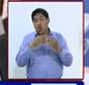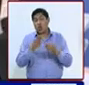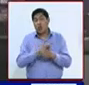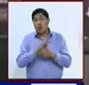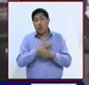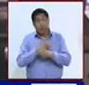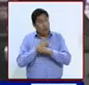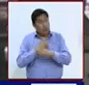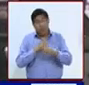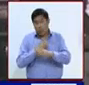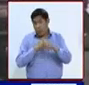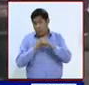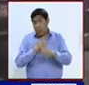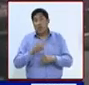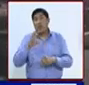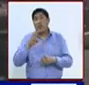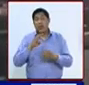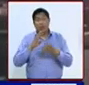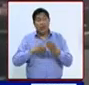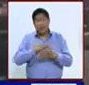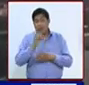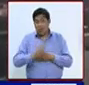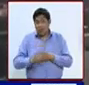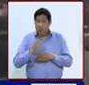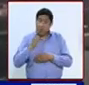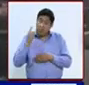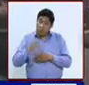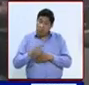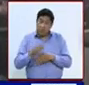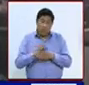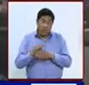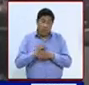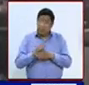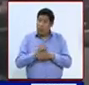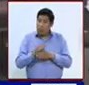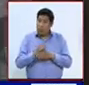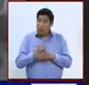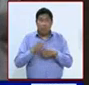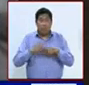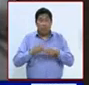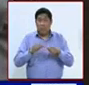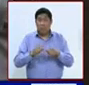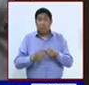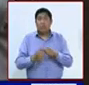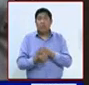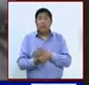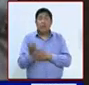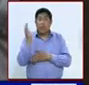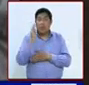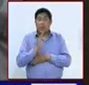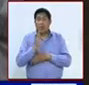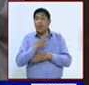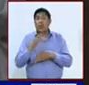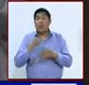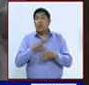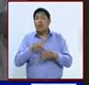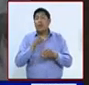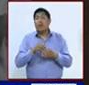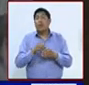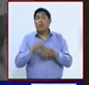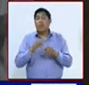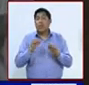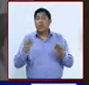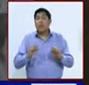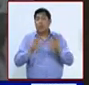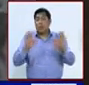Ministerio Público a partir del 6 de marzo. El instructivo garantiza el ejercicio fiscal ininterrumpido de 24 horas, incluyendo fines de